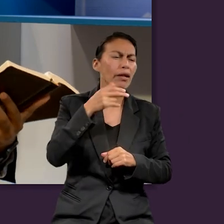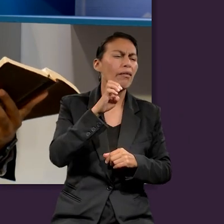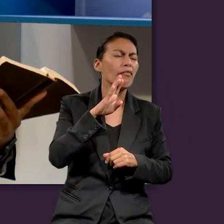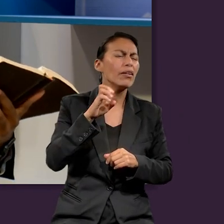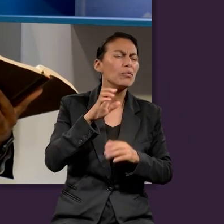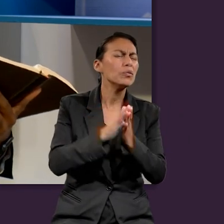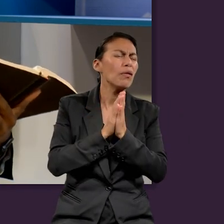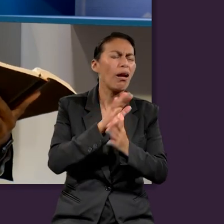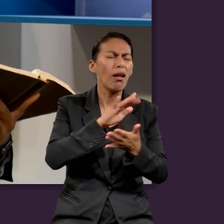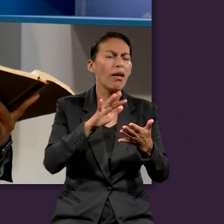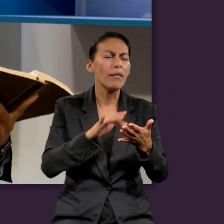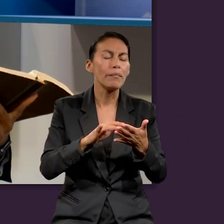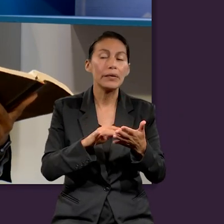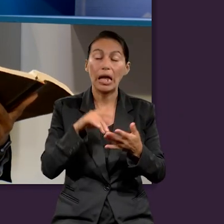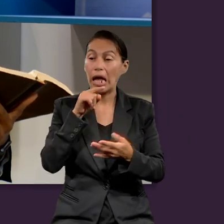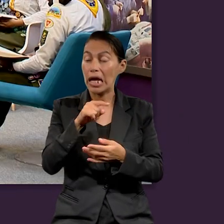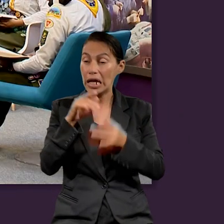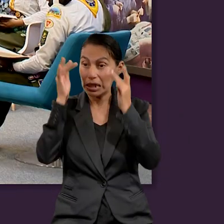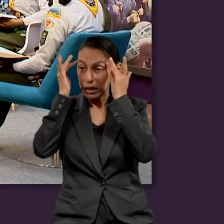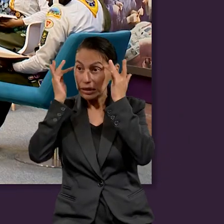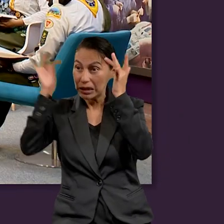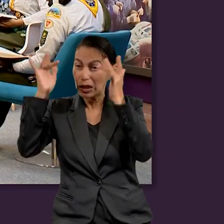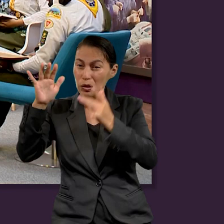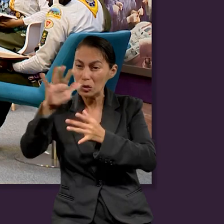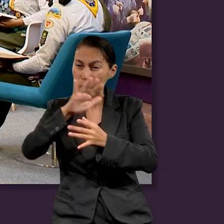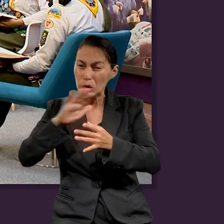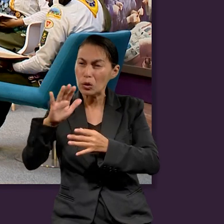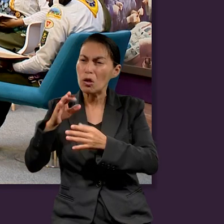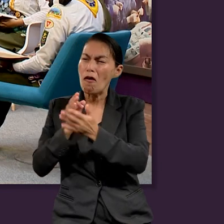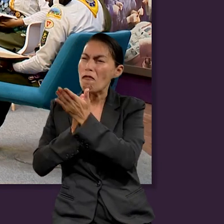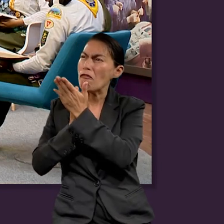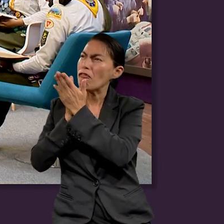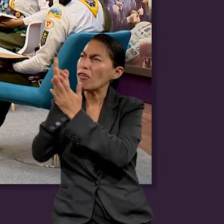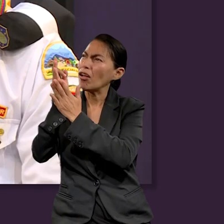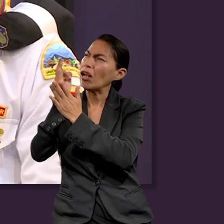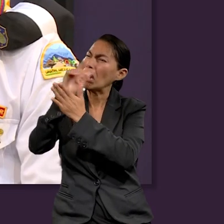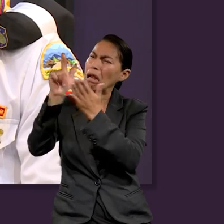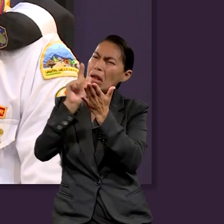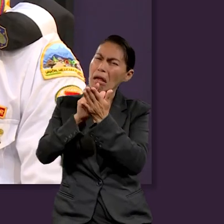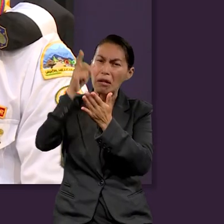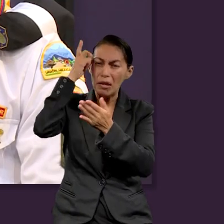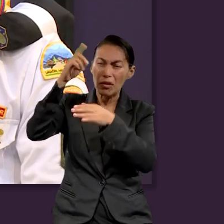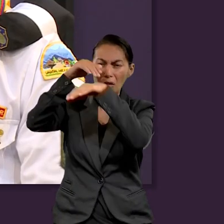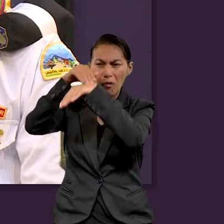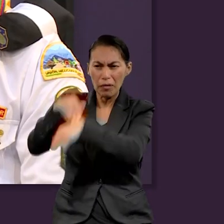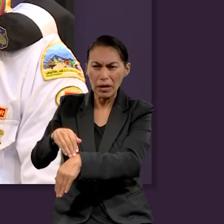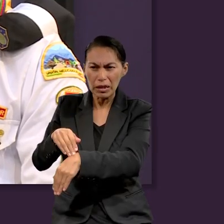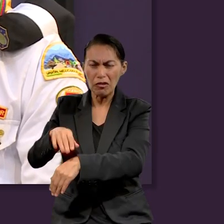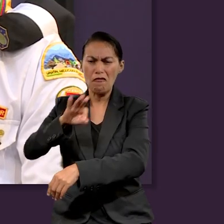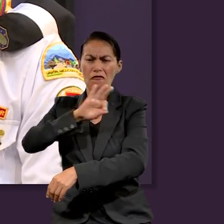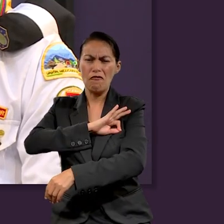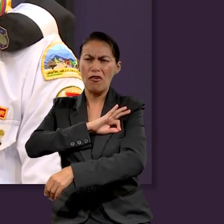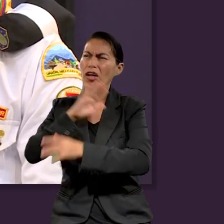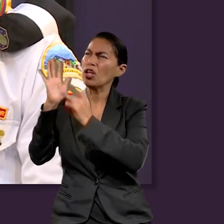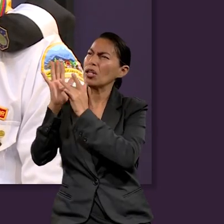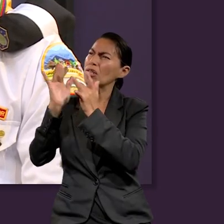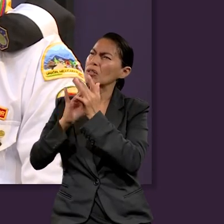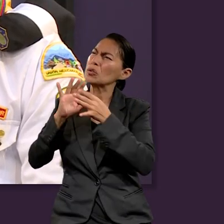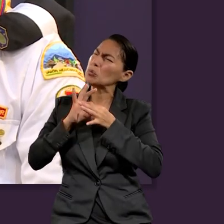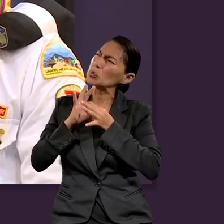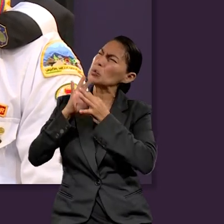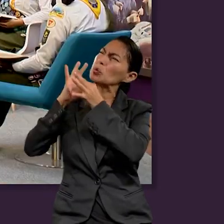leerlo por favor dice así aquí está la perseverancia de los santos los que guardan los mandamientos de Dios y la fe de Jesús